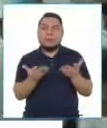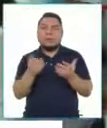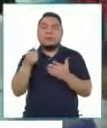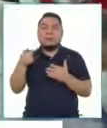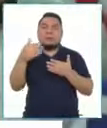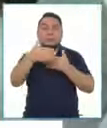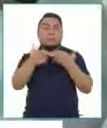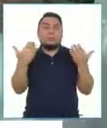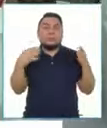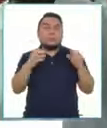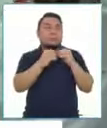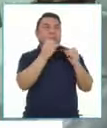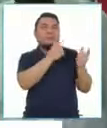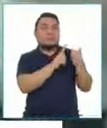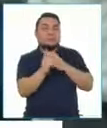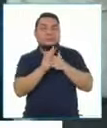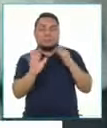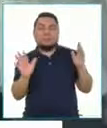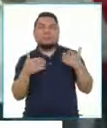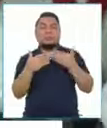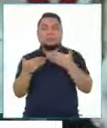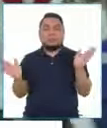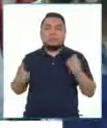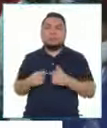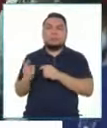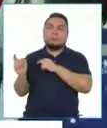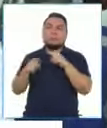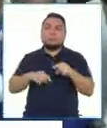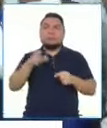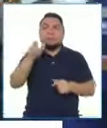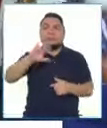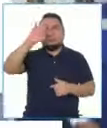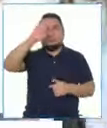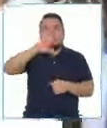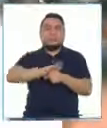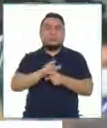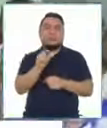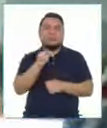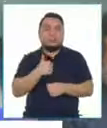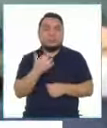ya puede estar recibiendo a los pacientes con COVID-19.